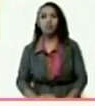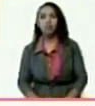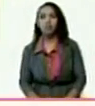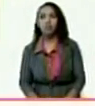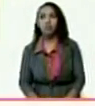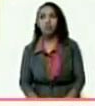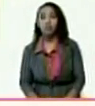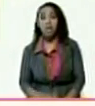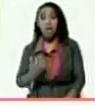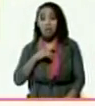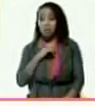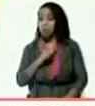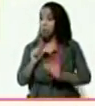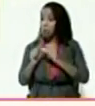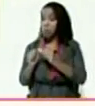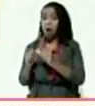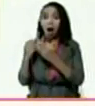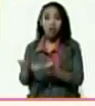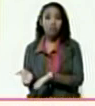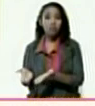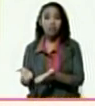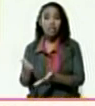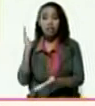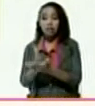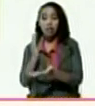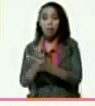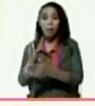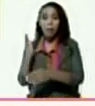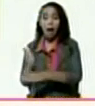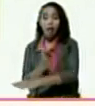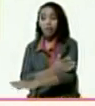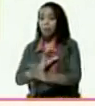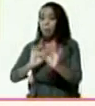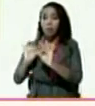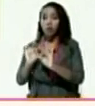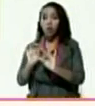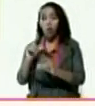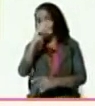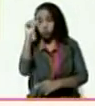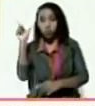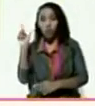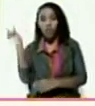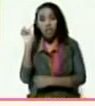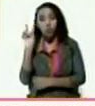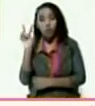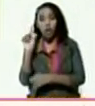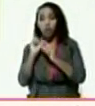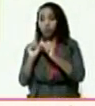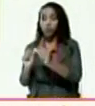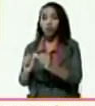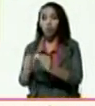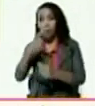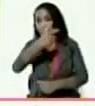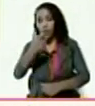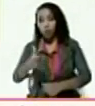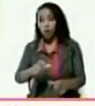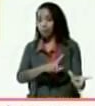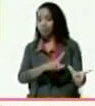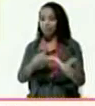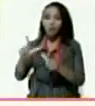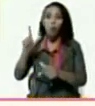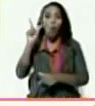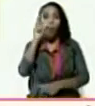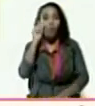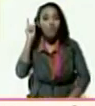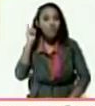Y aquí estamos nosotros, en verdad, siempre estamos preparados, siempre. El Partido Socialista Unido de Venezuela tiene a su gente lista, mujeres y